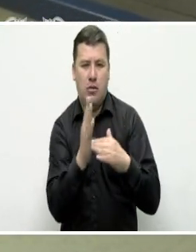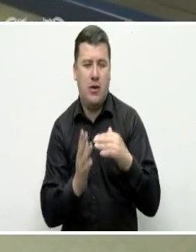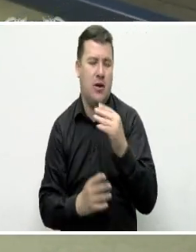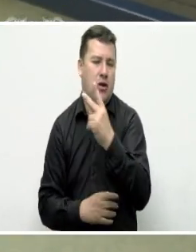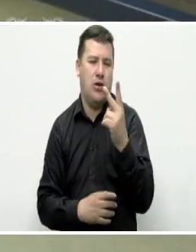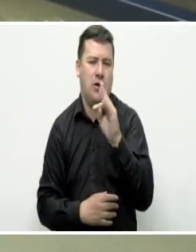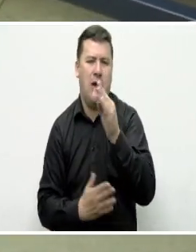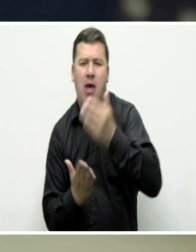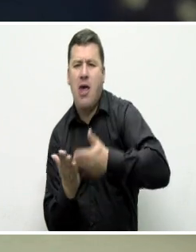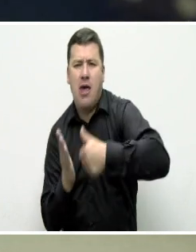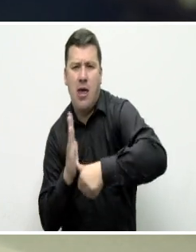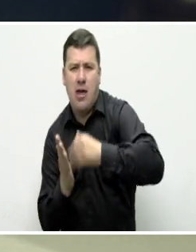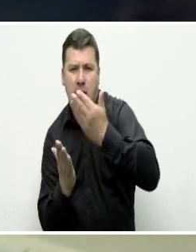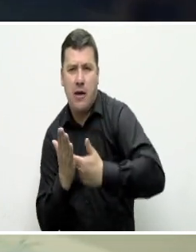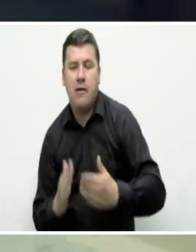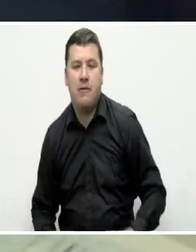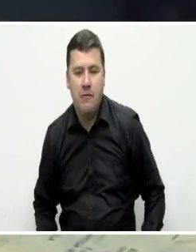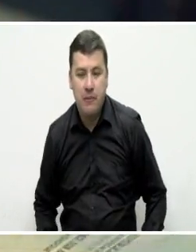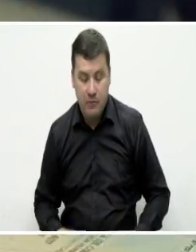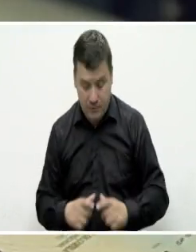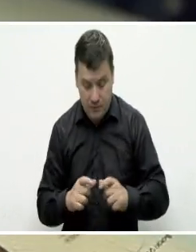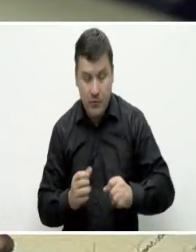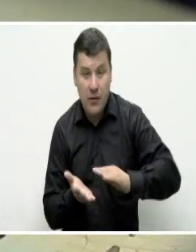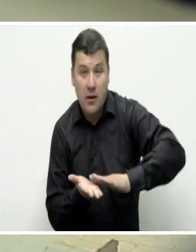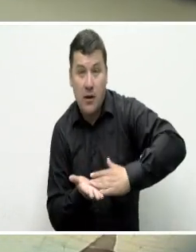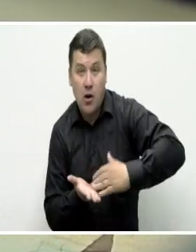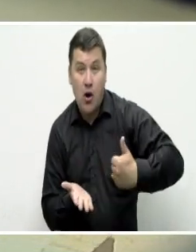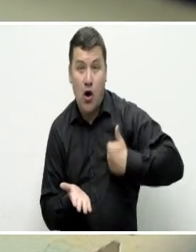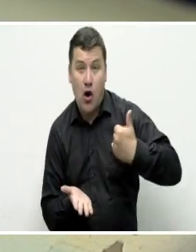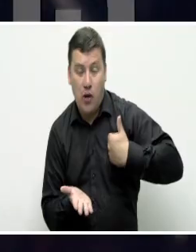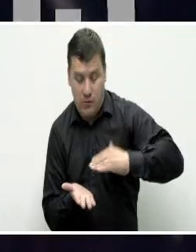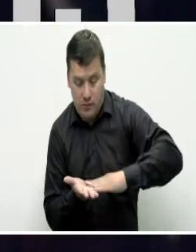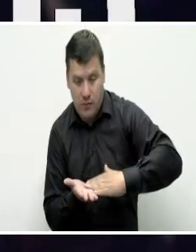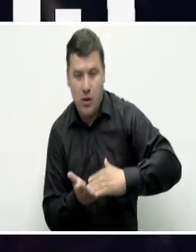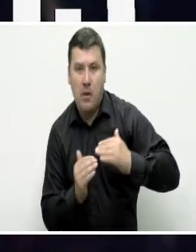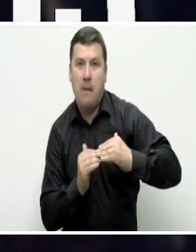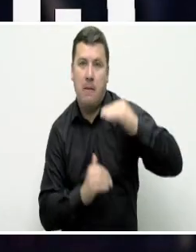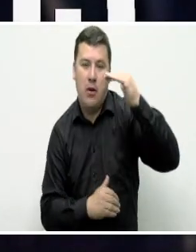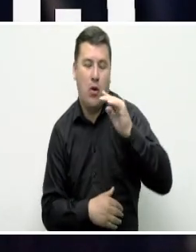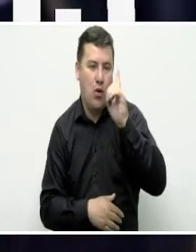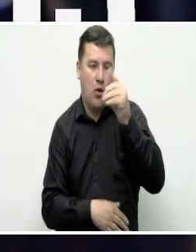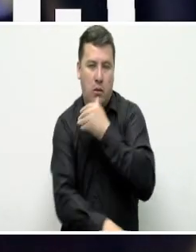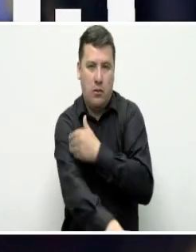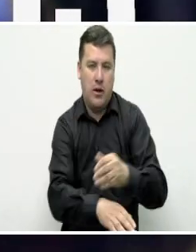714.232 trámites. En tarjetas de identidad, la cifra ascendió a más de